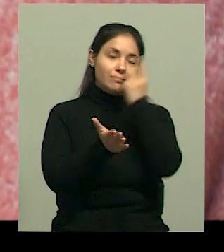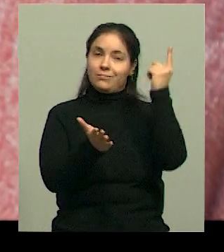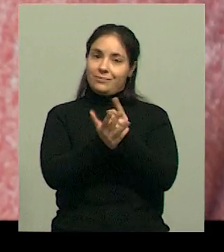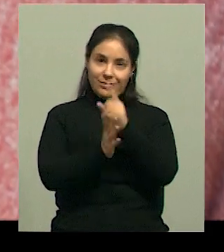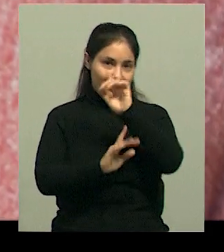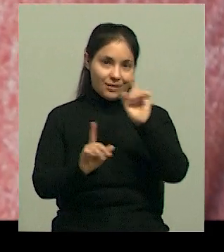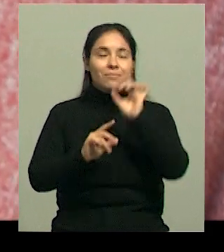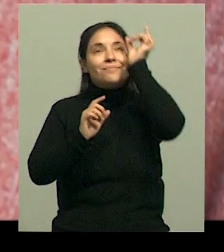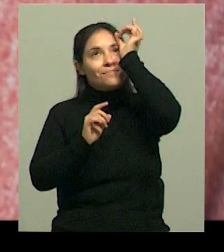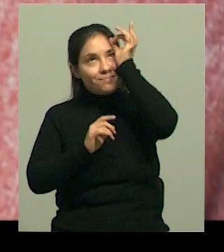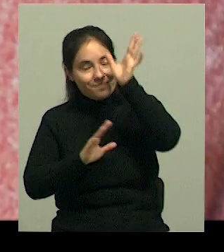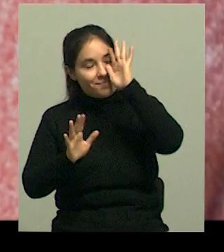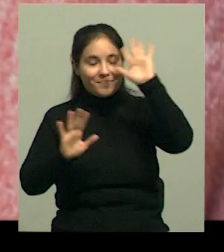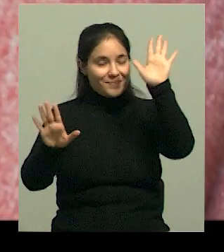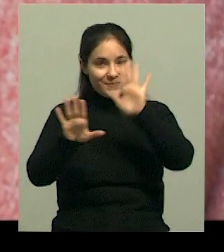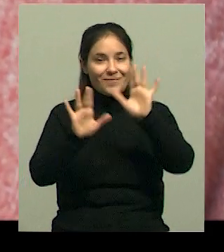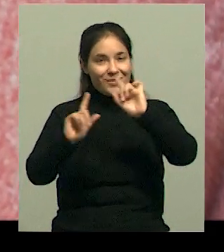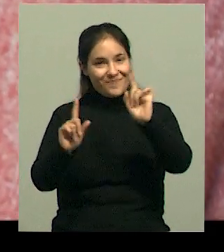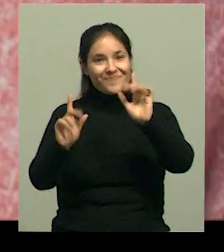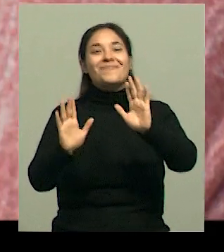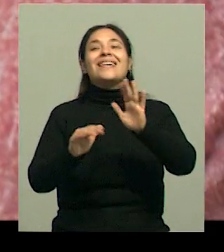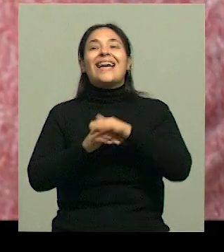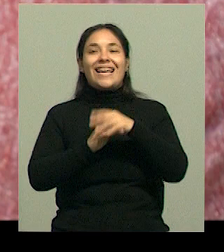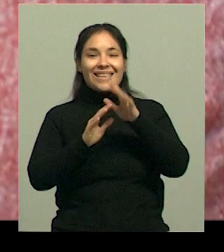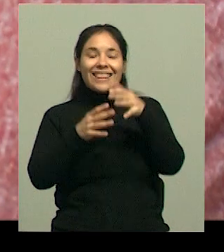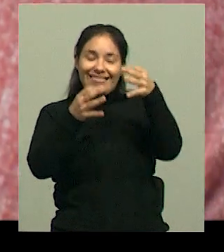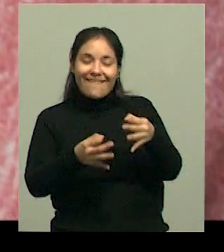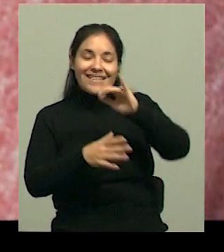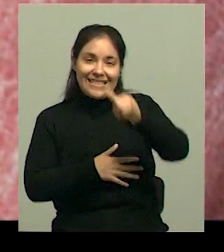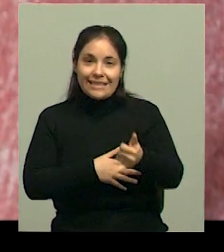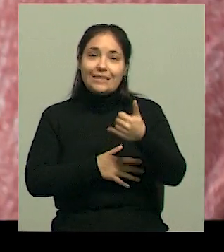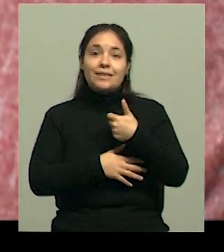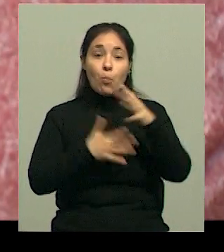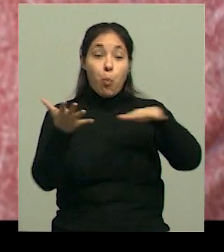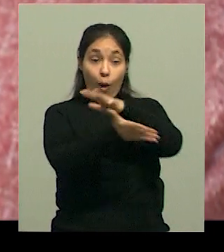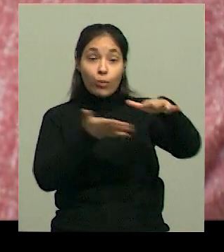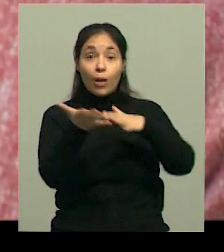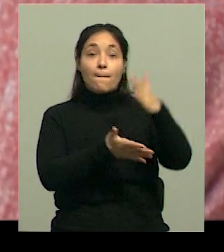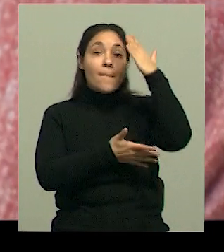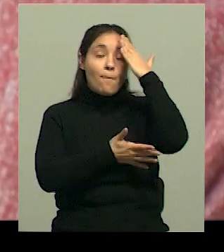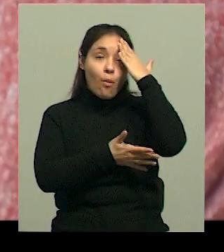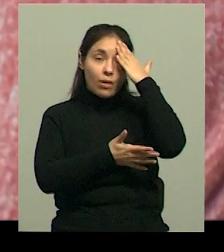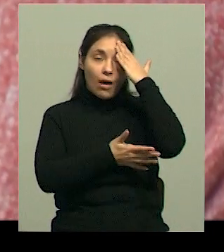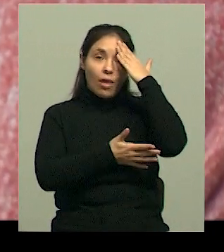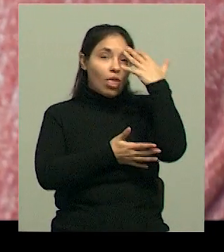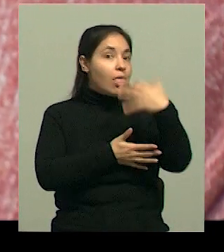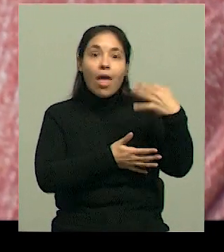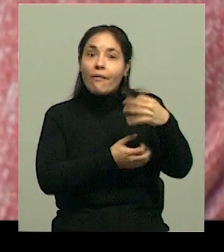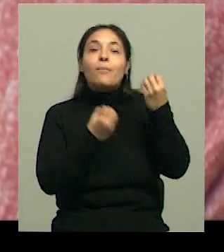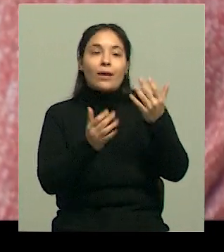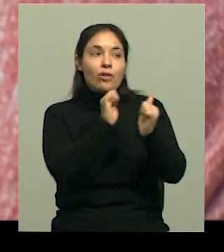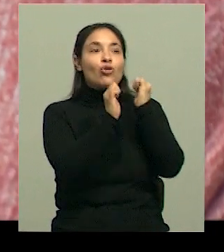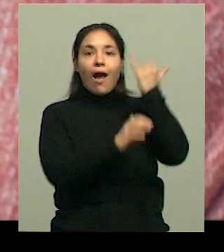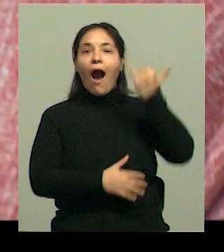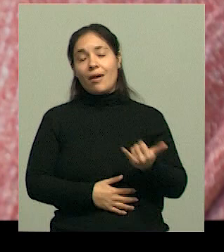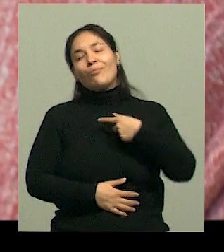Perdón, eso fue un furcio. No, a ver. Está bien. Nunca podemos ser un pueblo sin memoria porque tenemos historia,